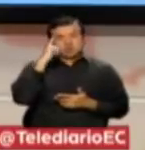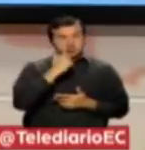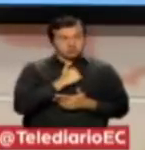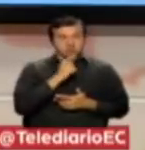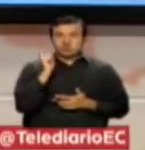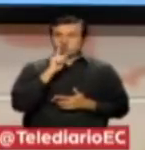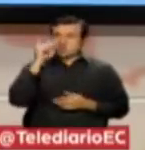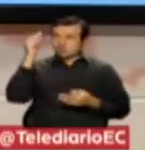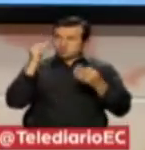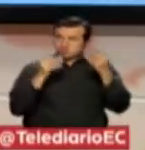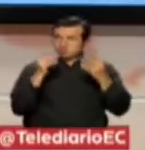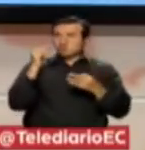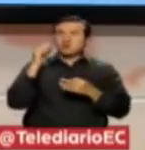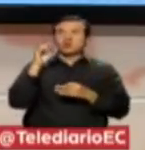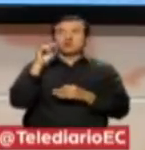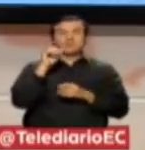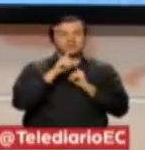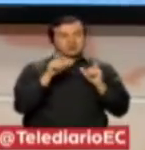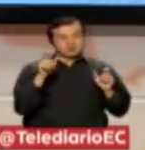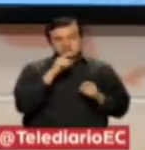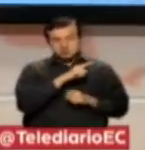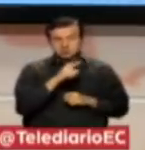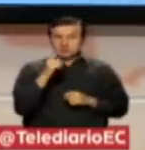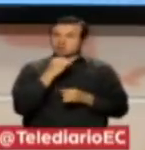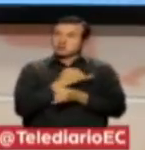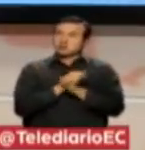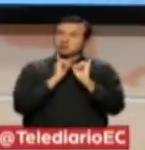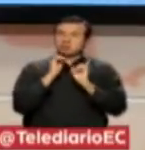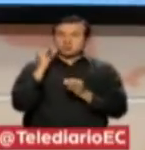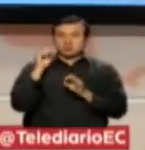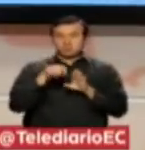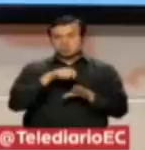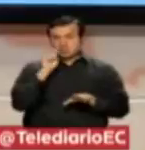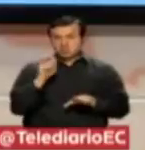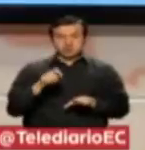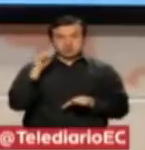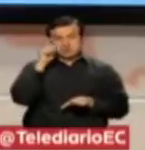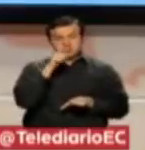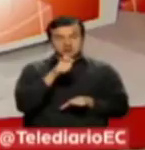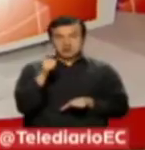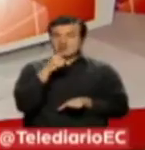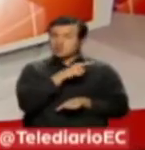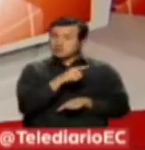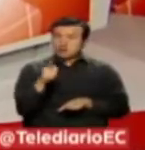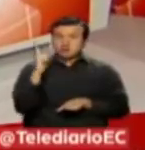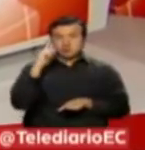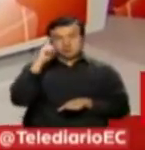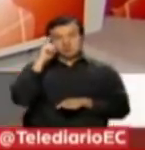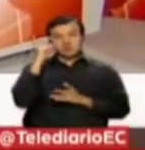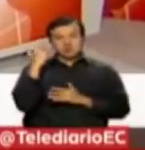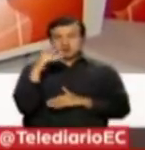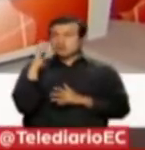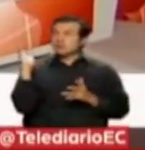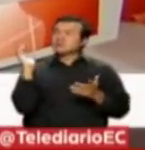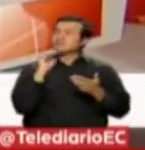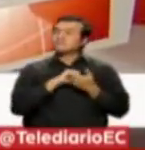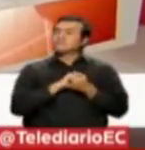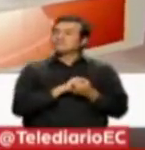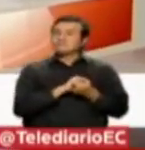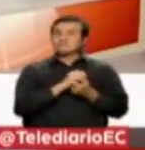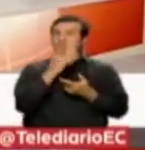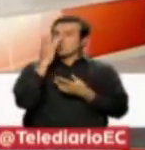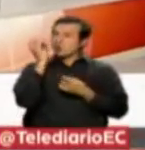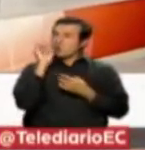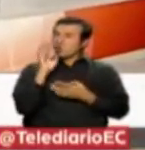de la justicia, se trata de la ciudadanía, se trata de la independencia de jueces y fiscales. Eso es lo que logra que los ecuatorianos juntos